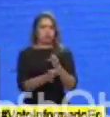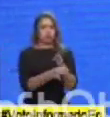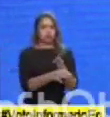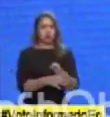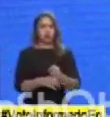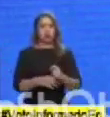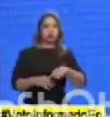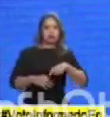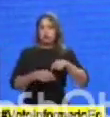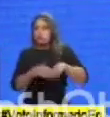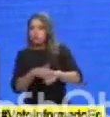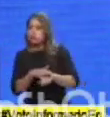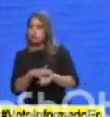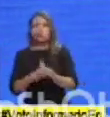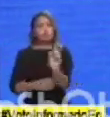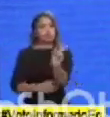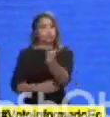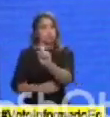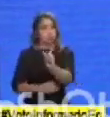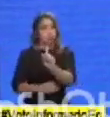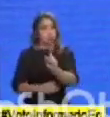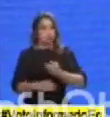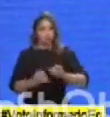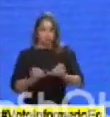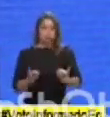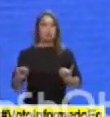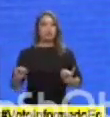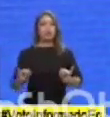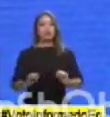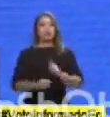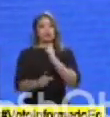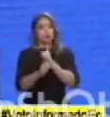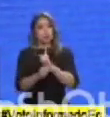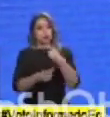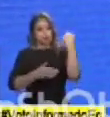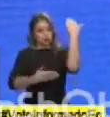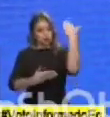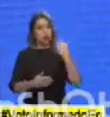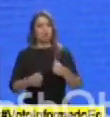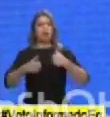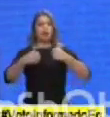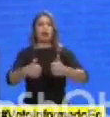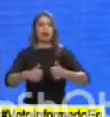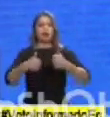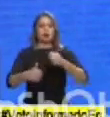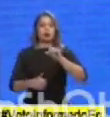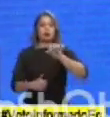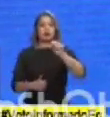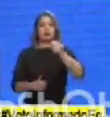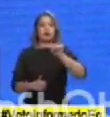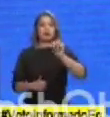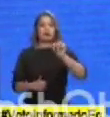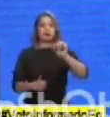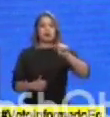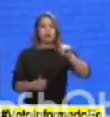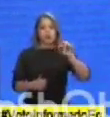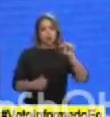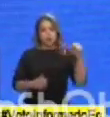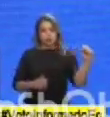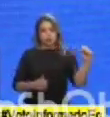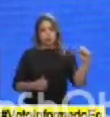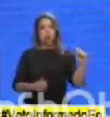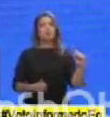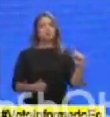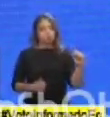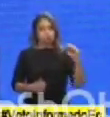a lo que no ha pasado la razón por la cual tenemos alcaldes candidatos a la presidencia asesinados un ejecutivo que